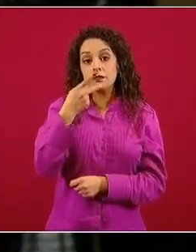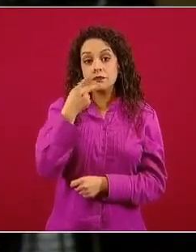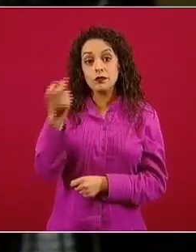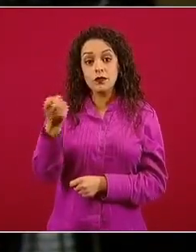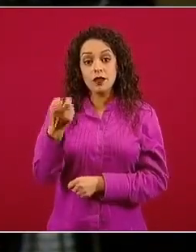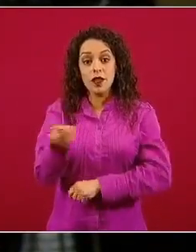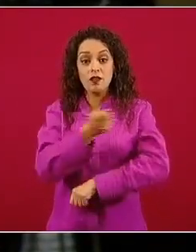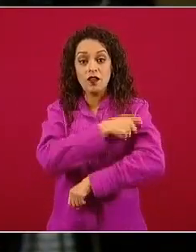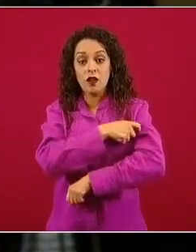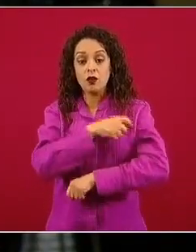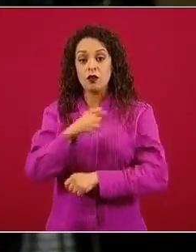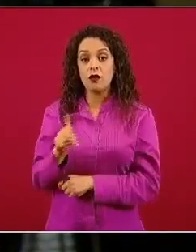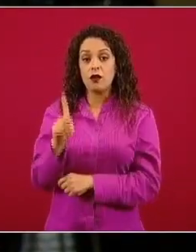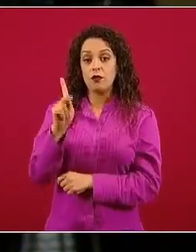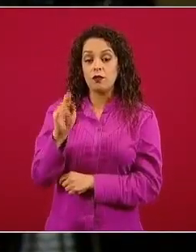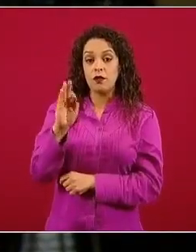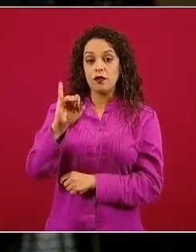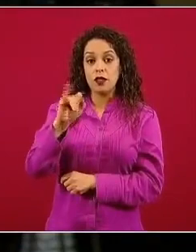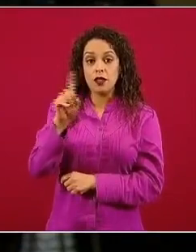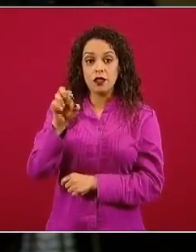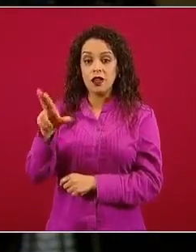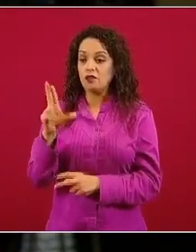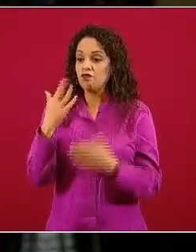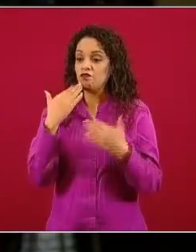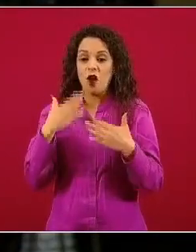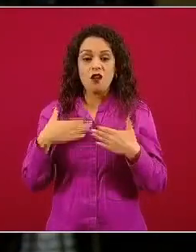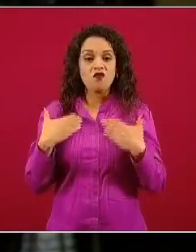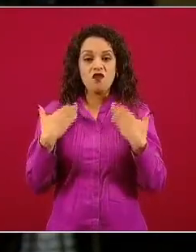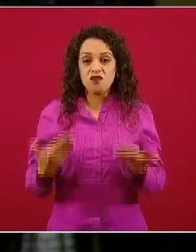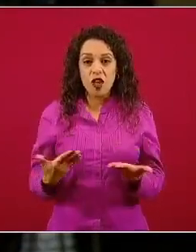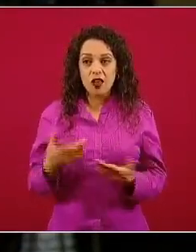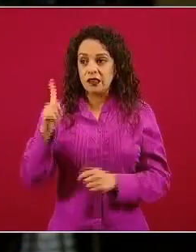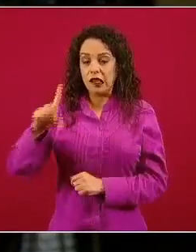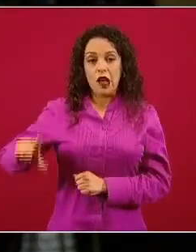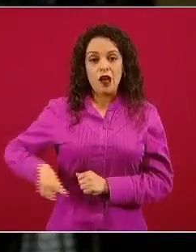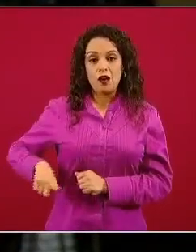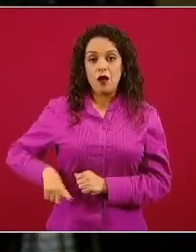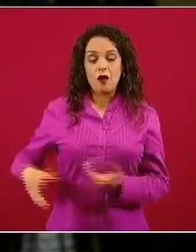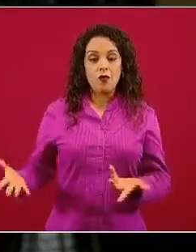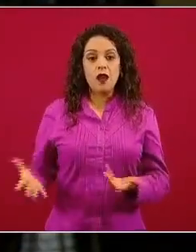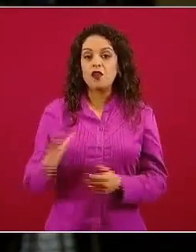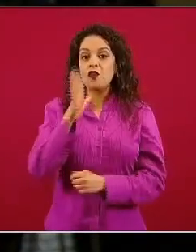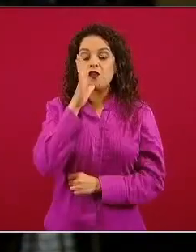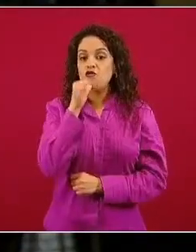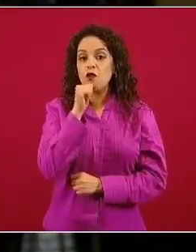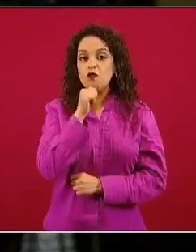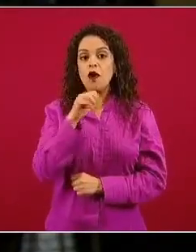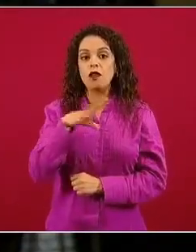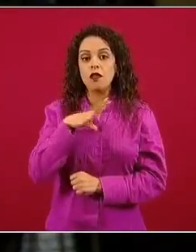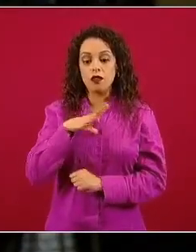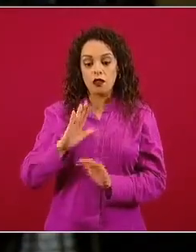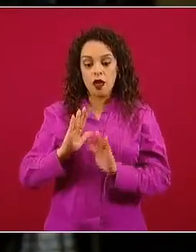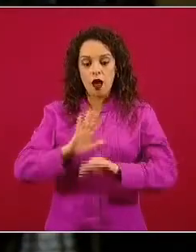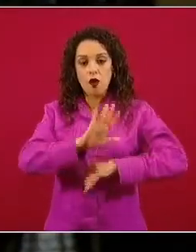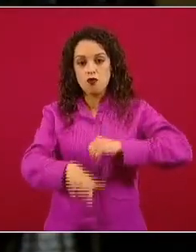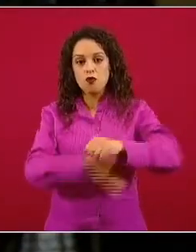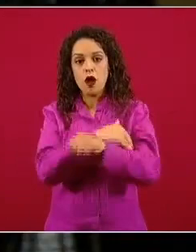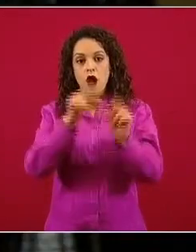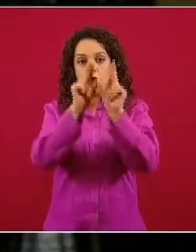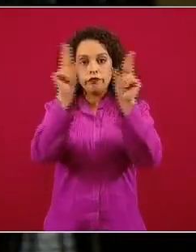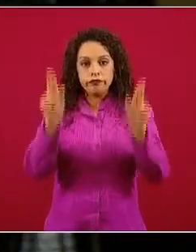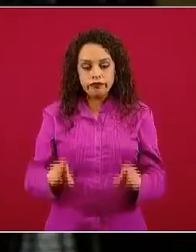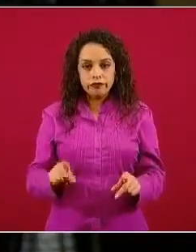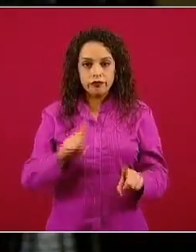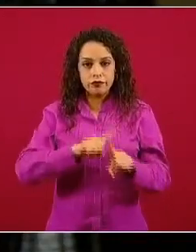vacuna de Pfizer genera desconfianza, que el gobierno no tiene la capacidad de mantenerla congelada, una serie de situaciones que incluso se van a distribuir